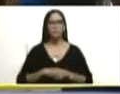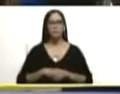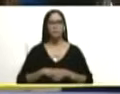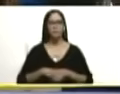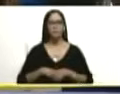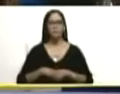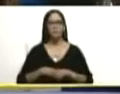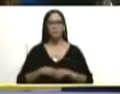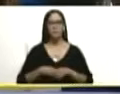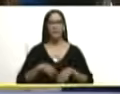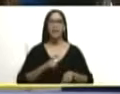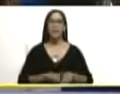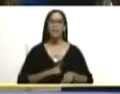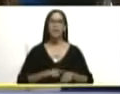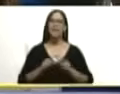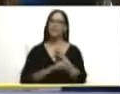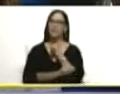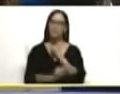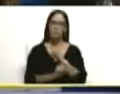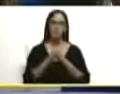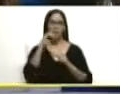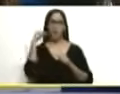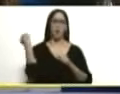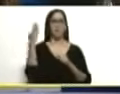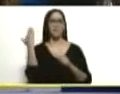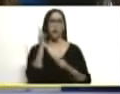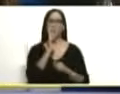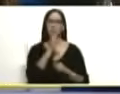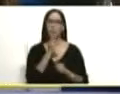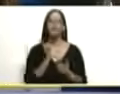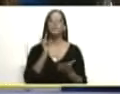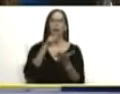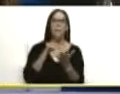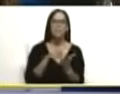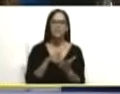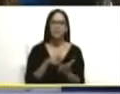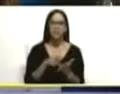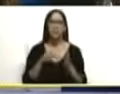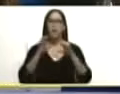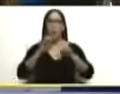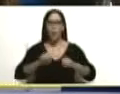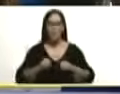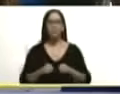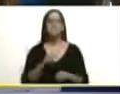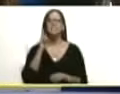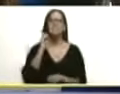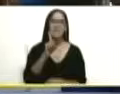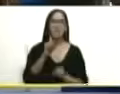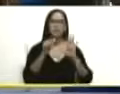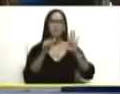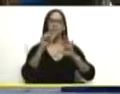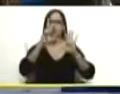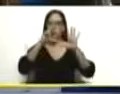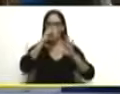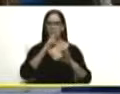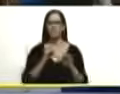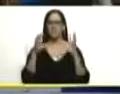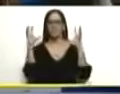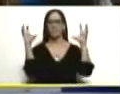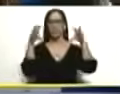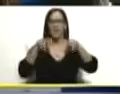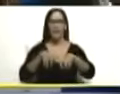La época de la traición de la oligarquía de los apellidos estuvo al frente del país 168 años y clavaron sus